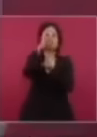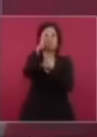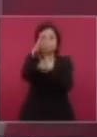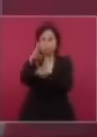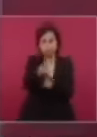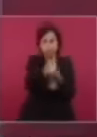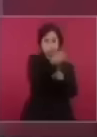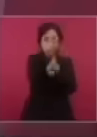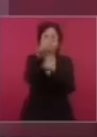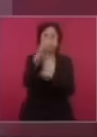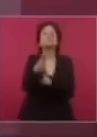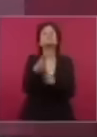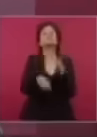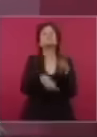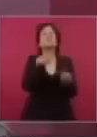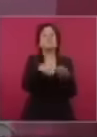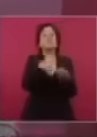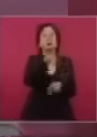de